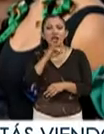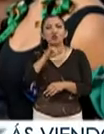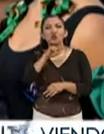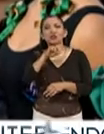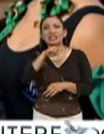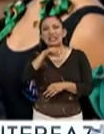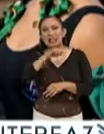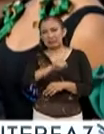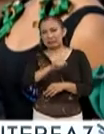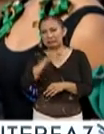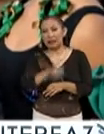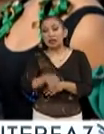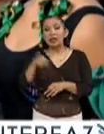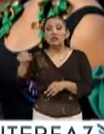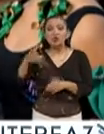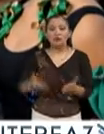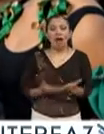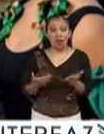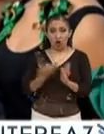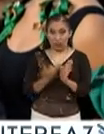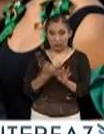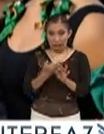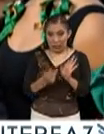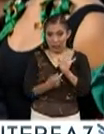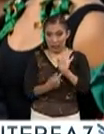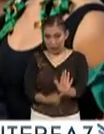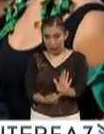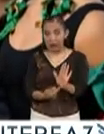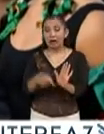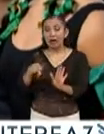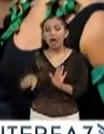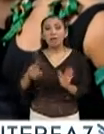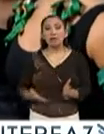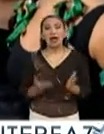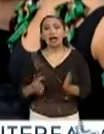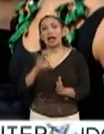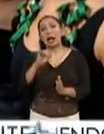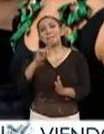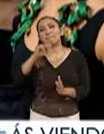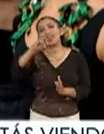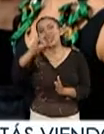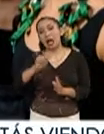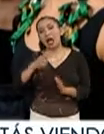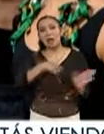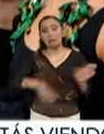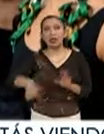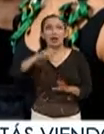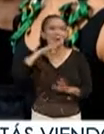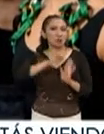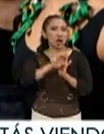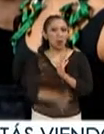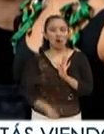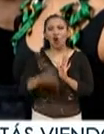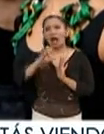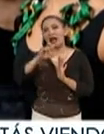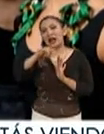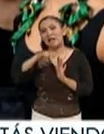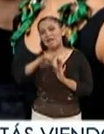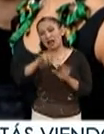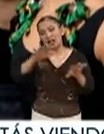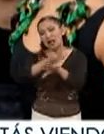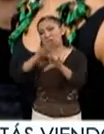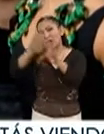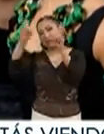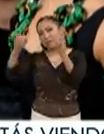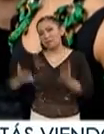juninas y su baile que están presentando ahorita es el baile caipira. En el caso de Navidad, en el caso de Carnaval, van